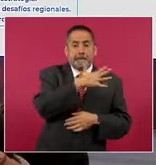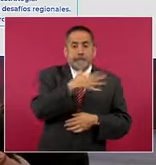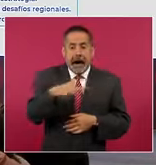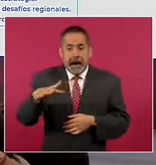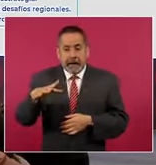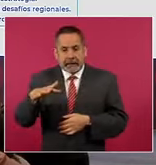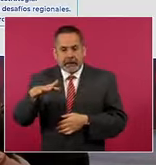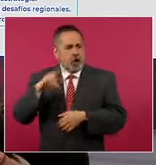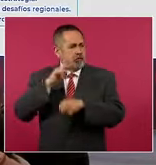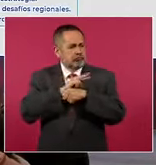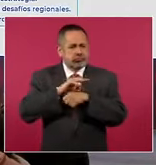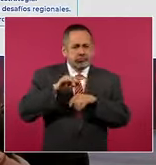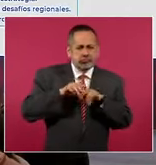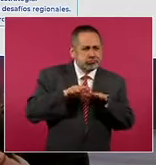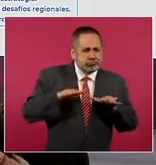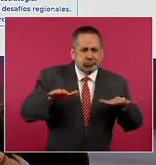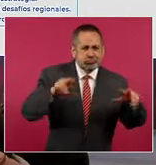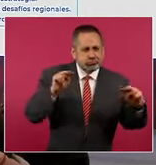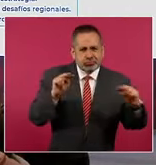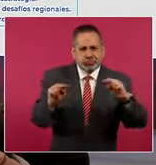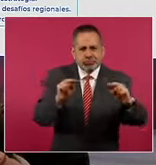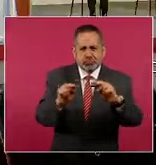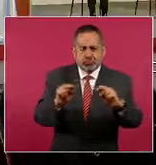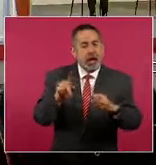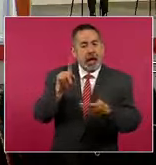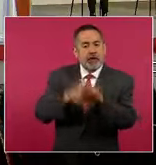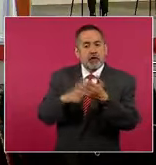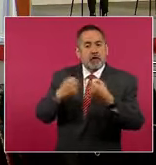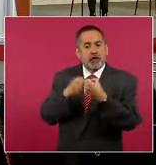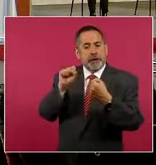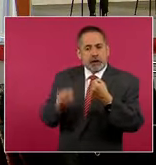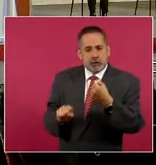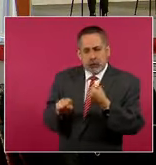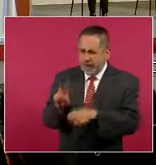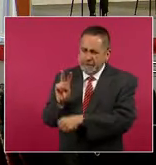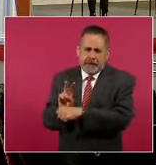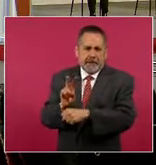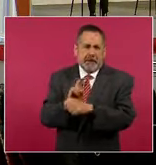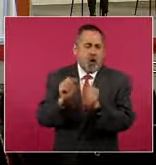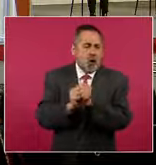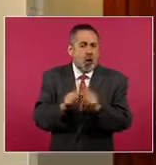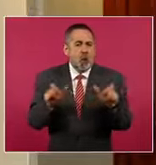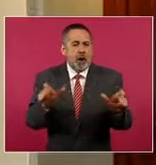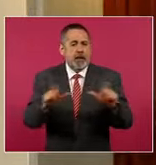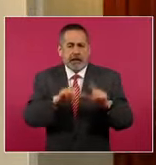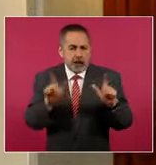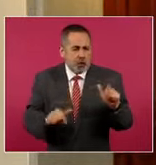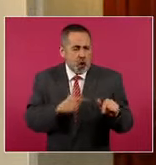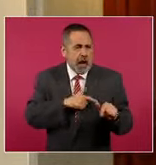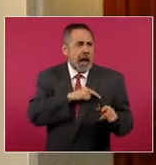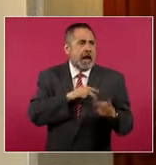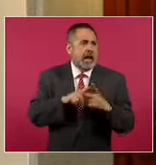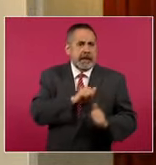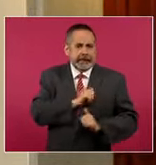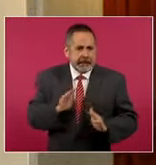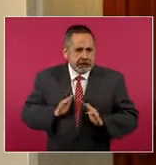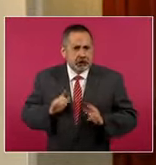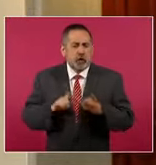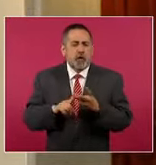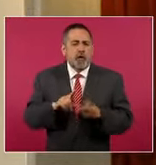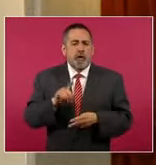tienen desplegados en la frontera sur de nuestro país con Guardia Nacional, con Ejército, con Fuerza Aérea y